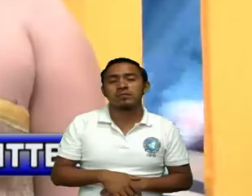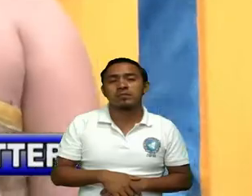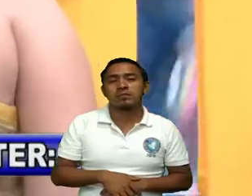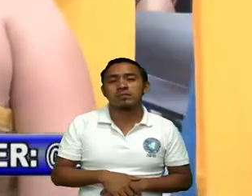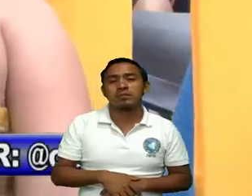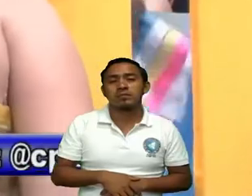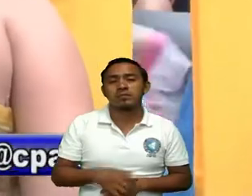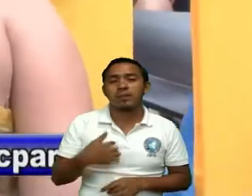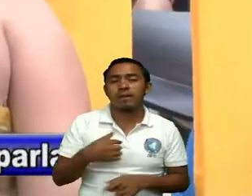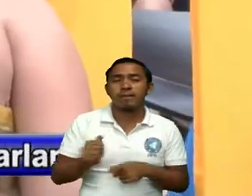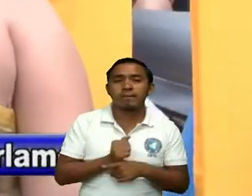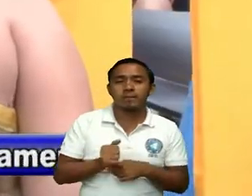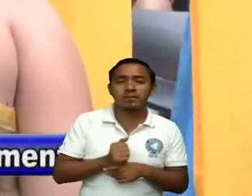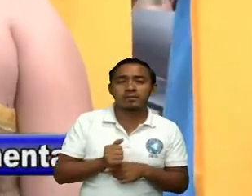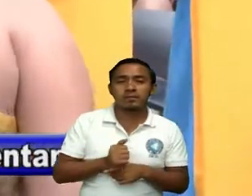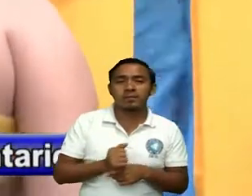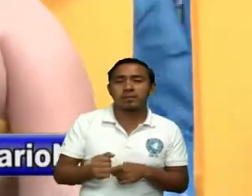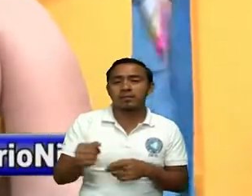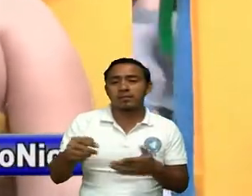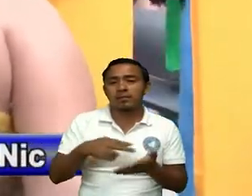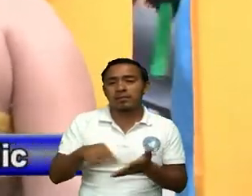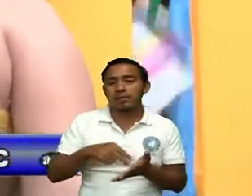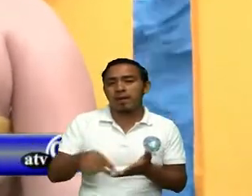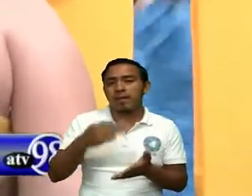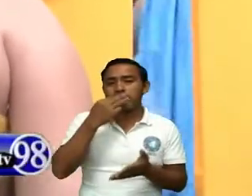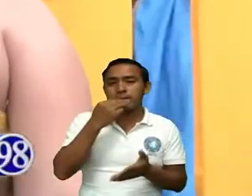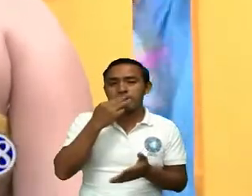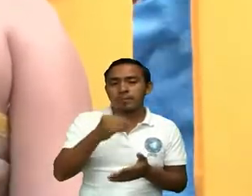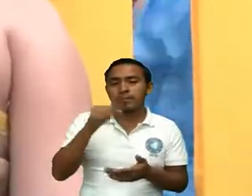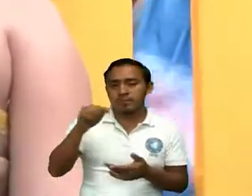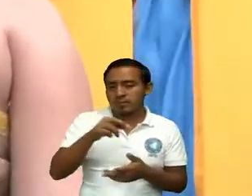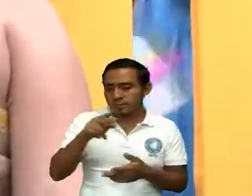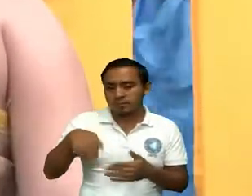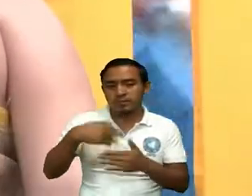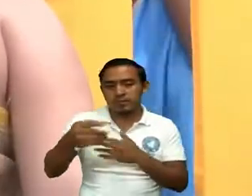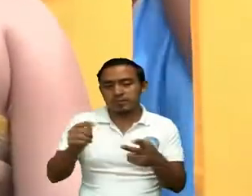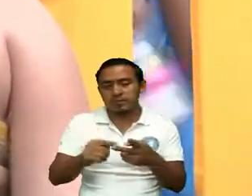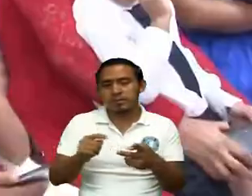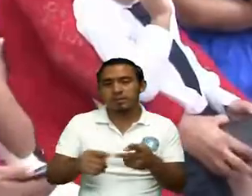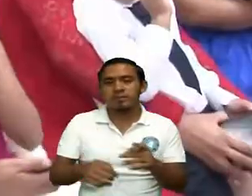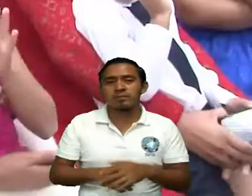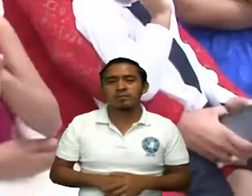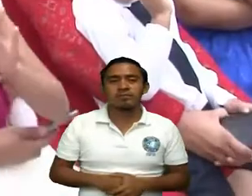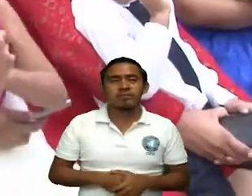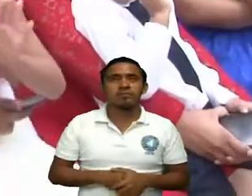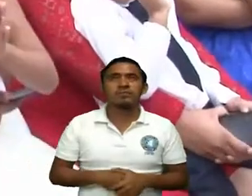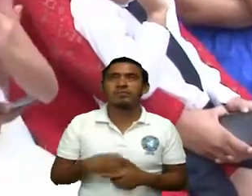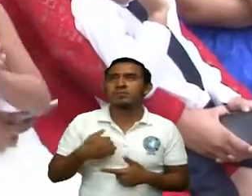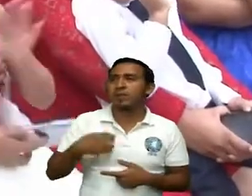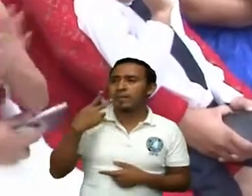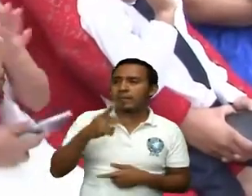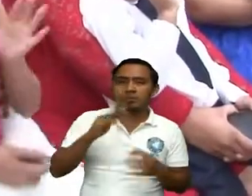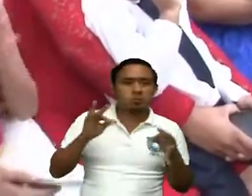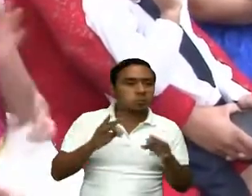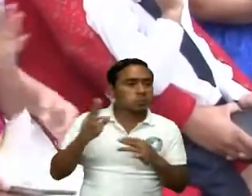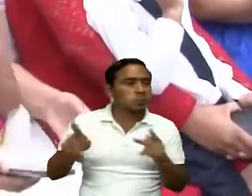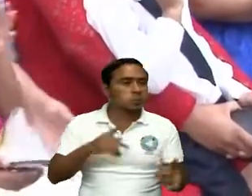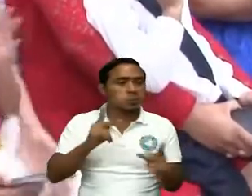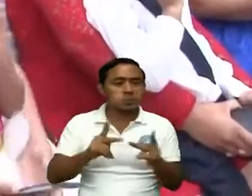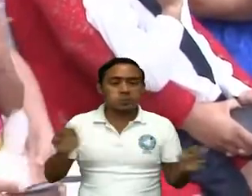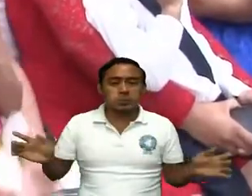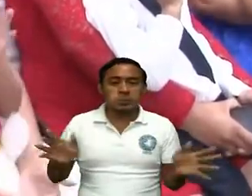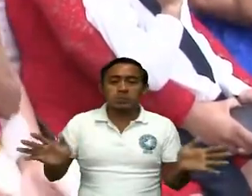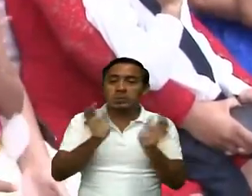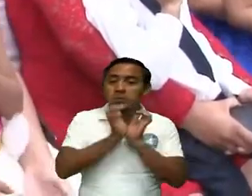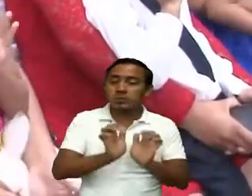Desde que he practicado la zamiquita, he practicado esa después. ¿Practicaste bastante? Yo lo miro excelente porque así motivan a los niños ya